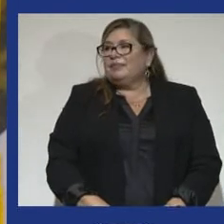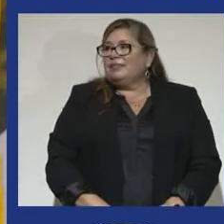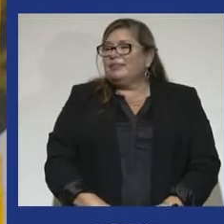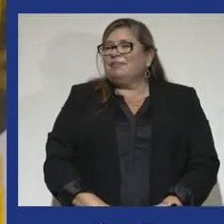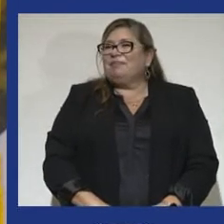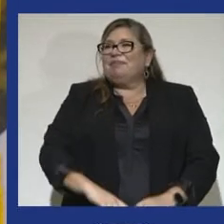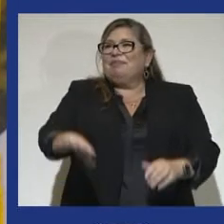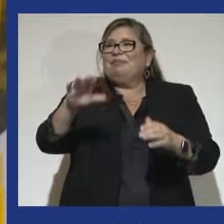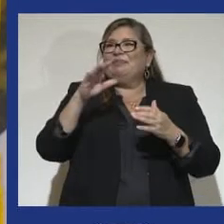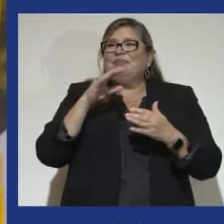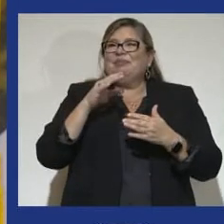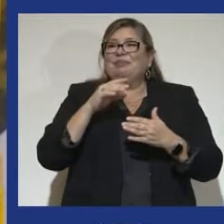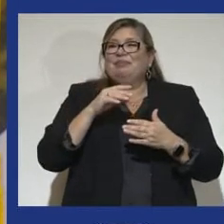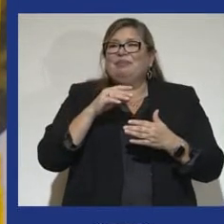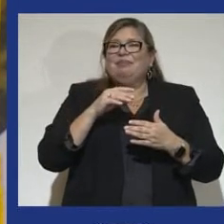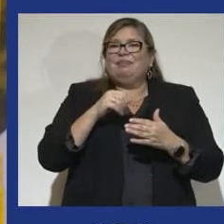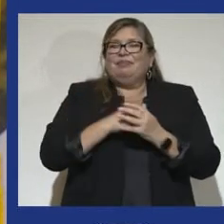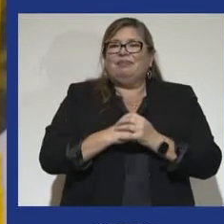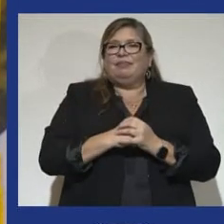dinero en la emergencia